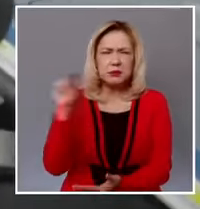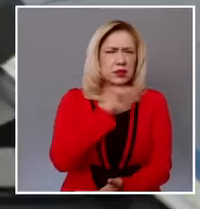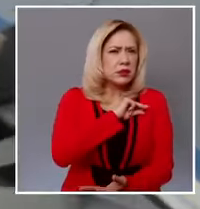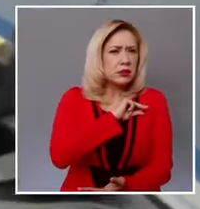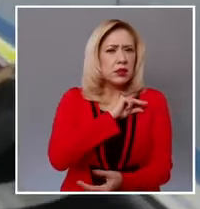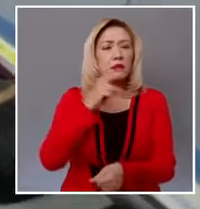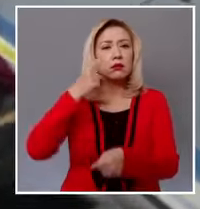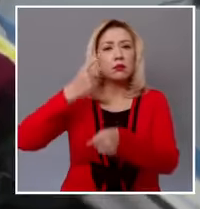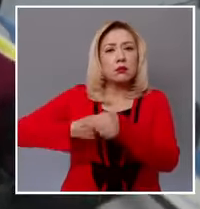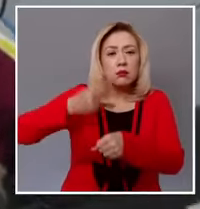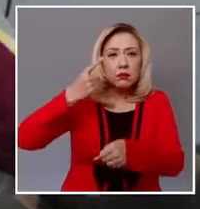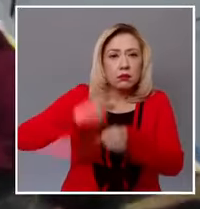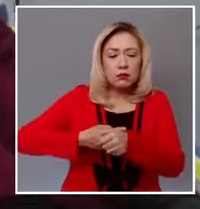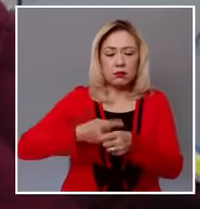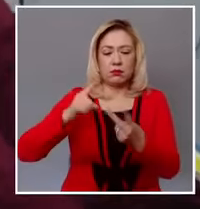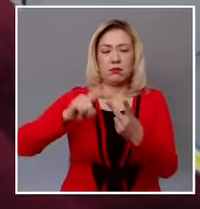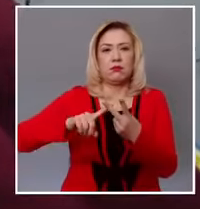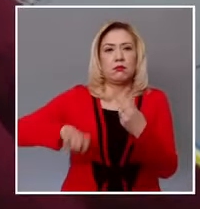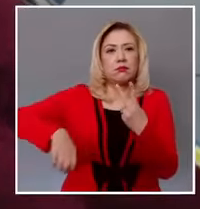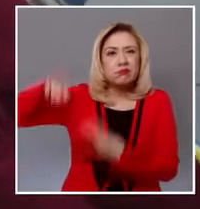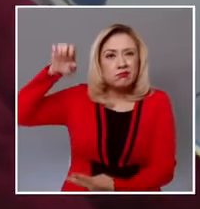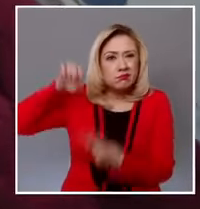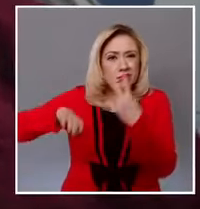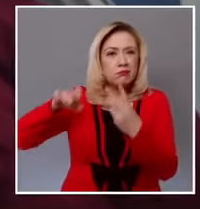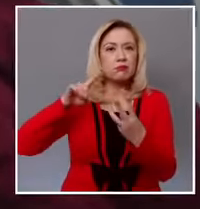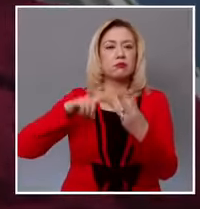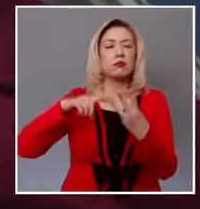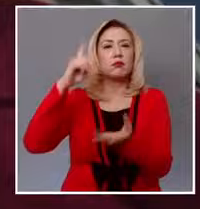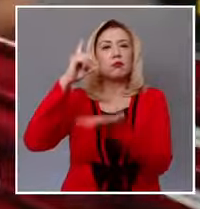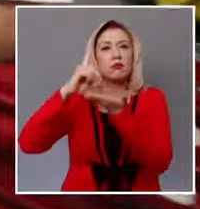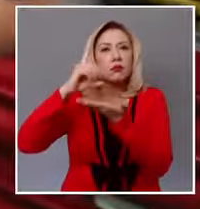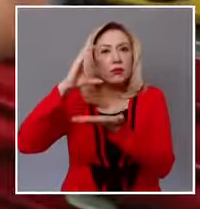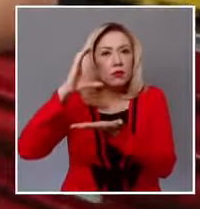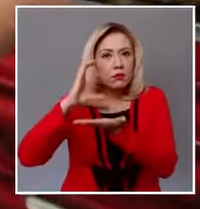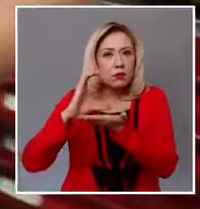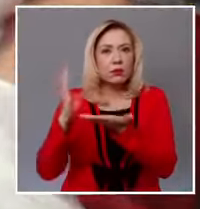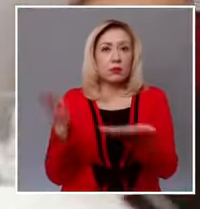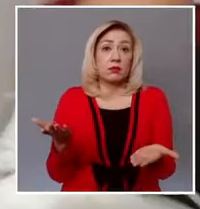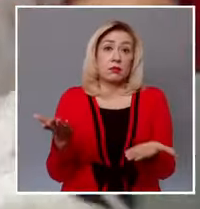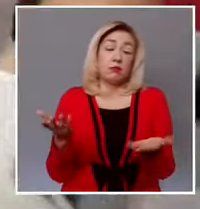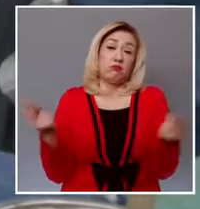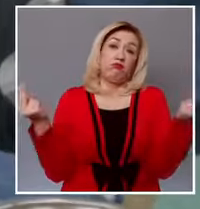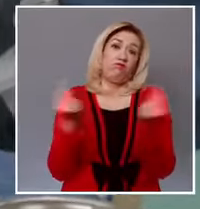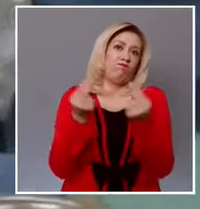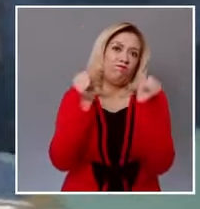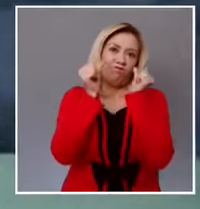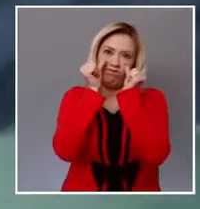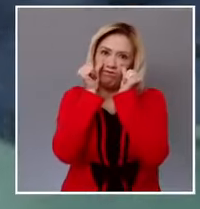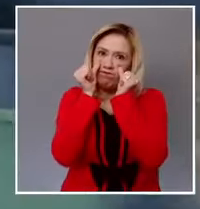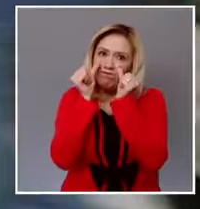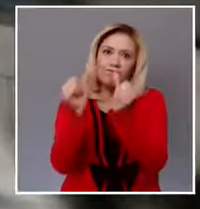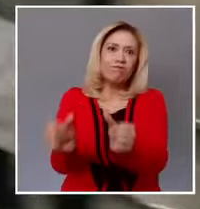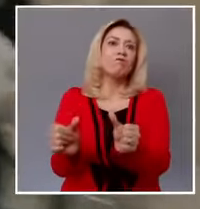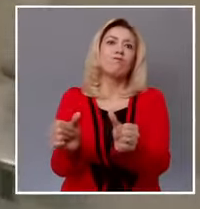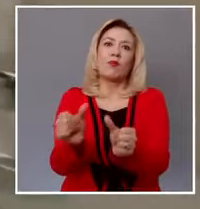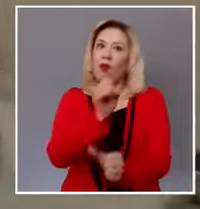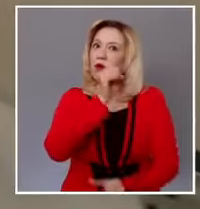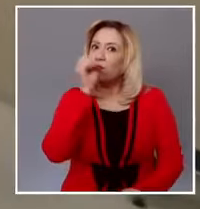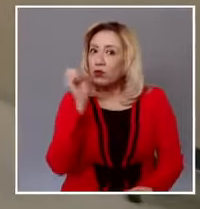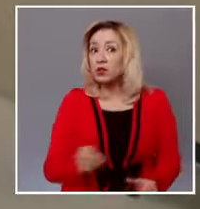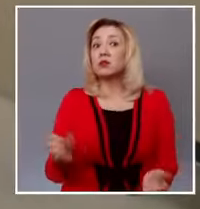las personas mayores, con discapacidad y con alguna enfermedad crónica, tienen la oportunidad de acceder a ellos, sin que